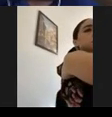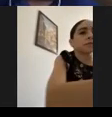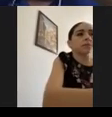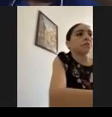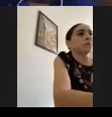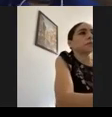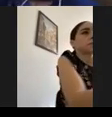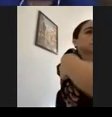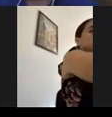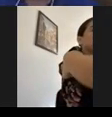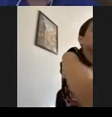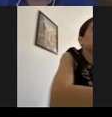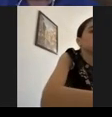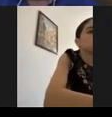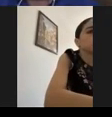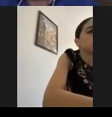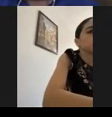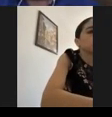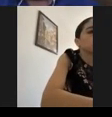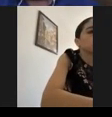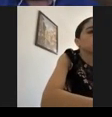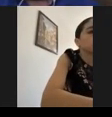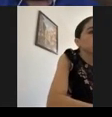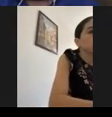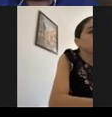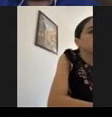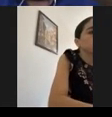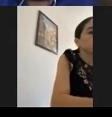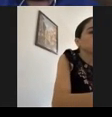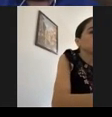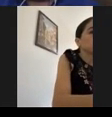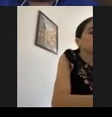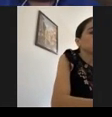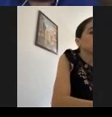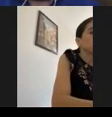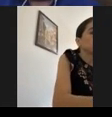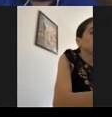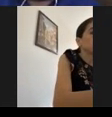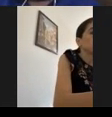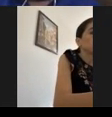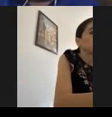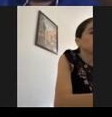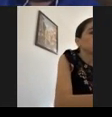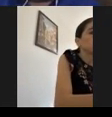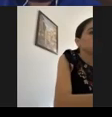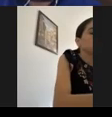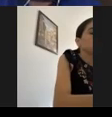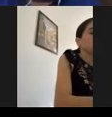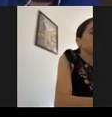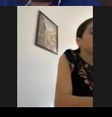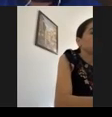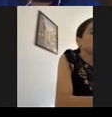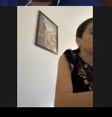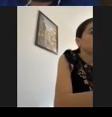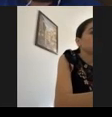el puro polígono de la ciudad, sino que es un poco más integral, tanto conceptualmente con el cambio de PIMUS,